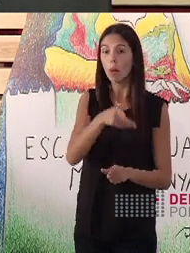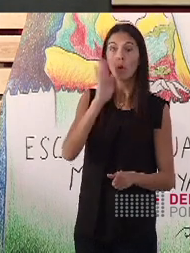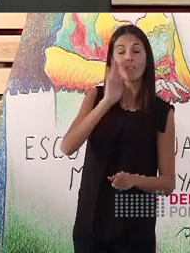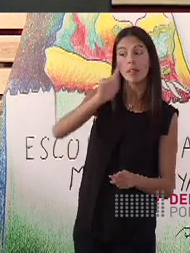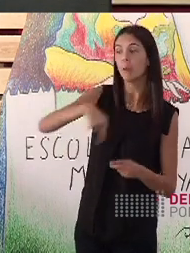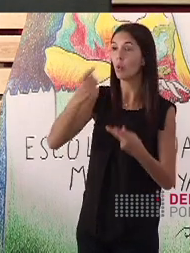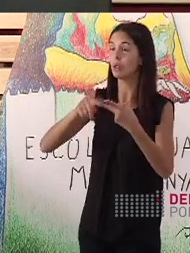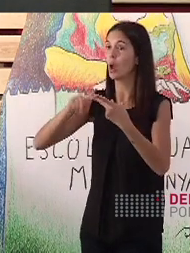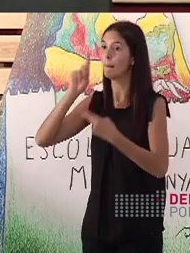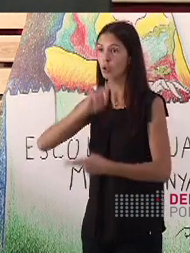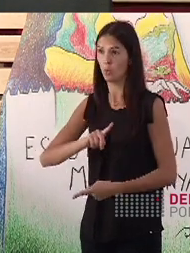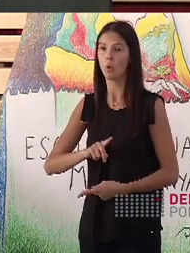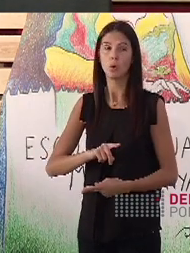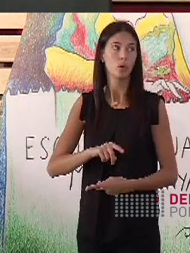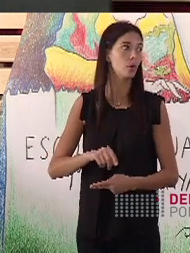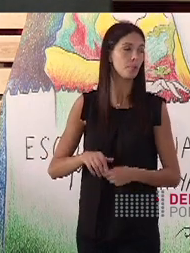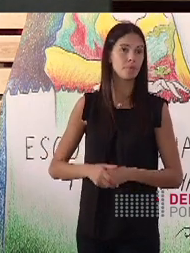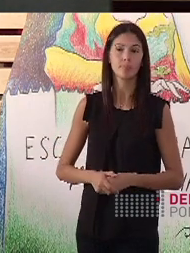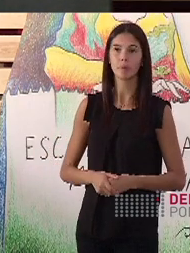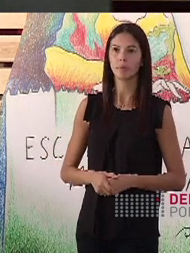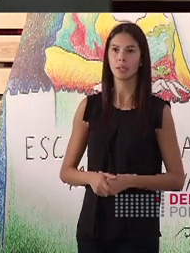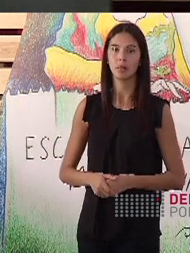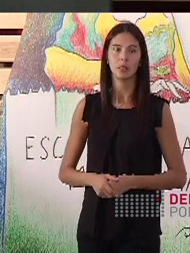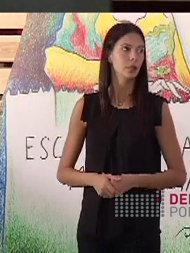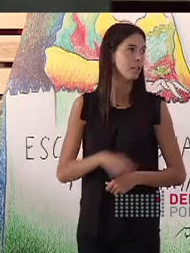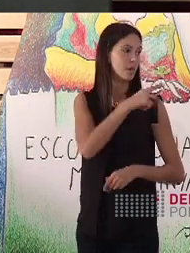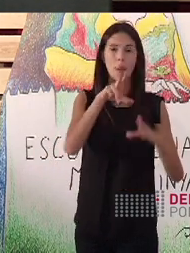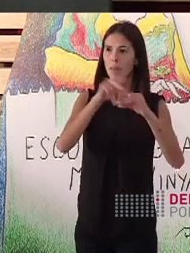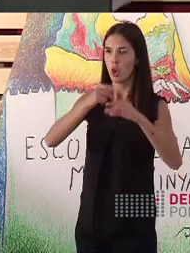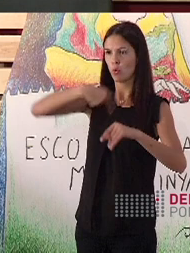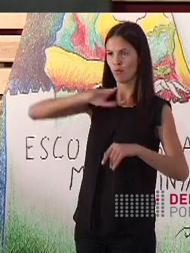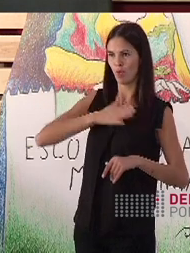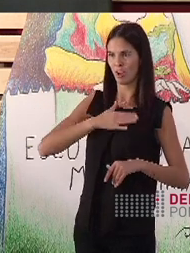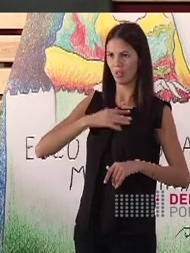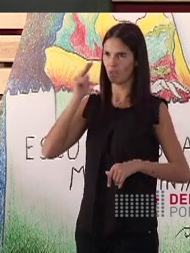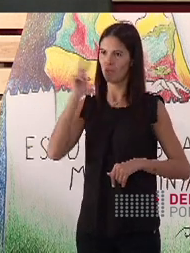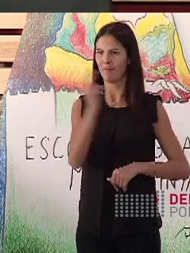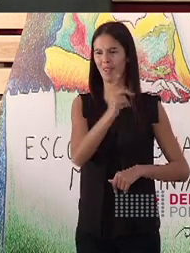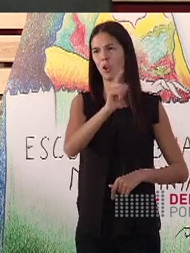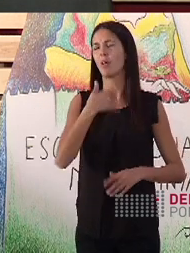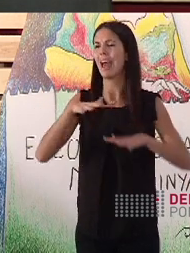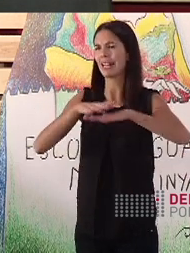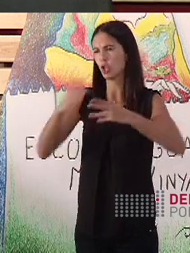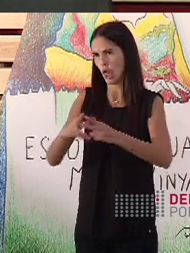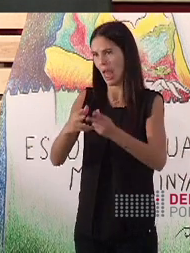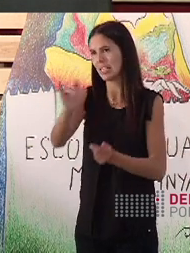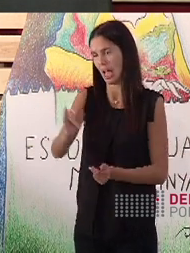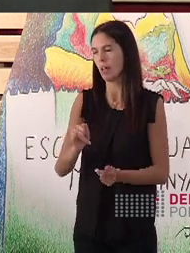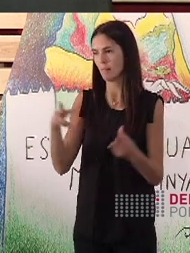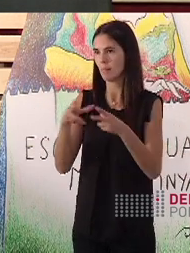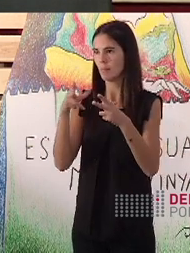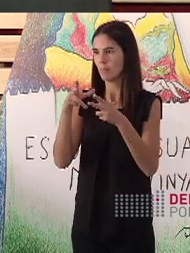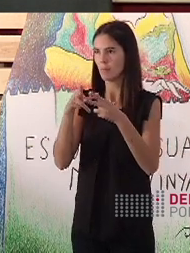prostitución. Esto es lo que nos estamos jugando. Nos vamos a poner nuestro vídeo, lo tenéis en las redes, hicimos un vídeo relacionando